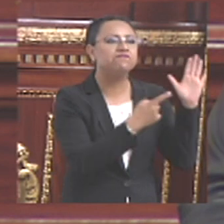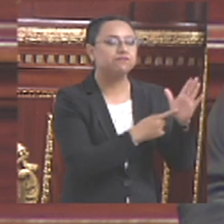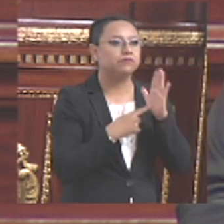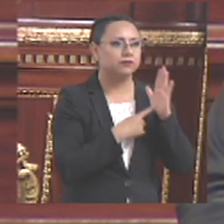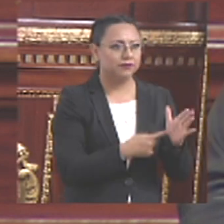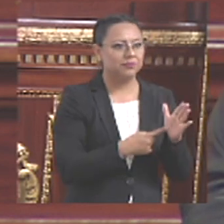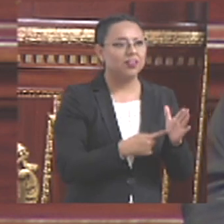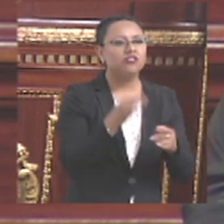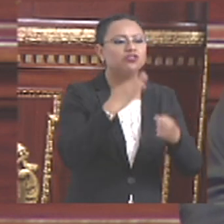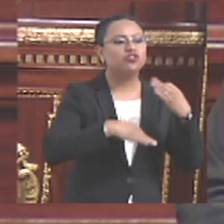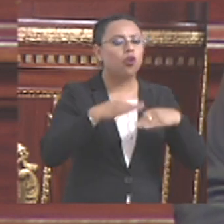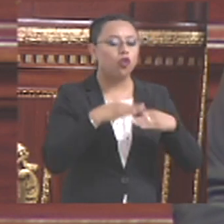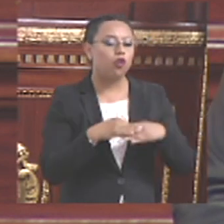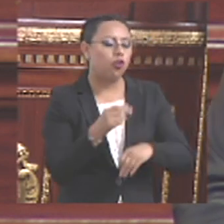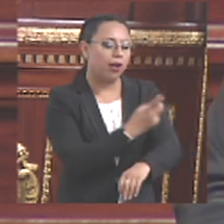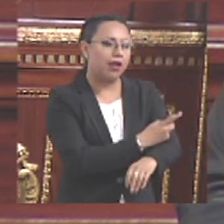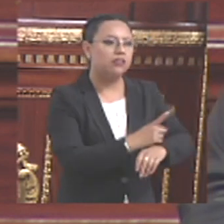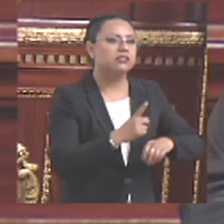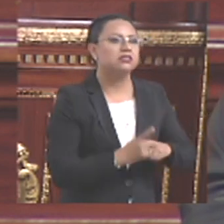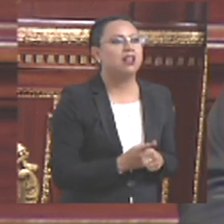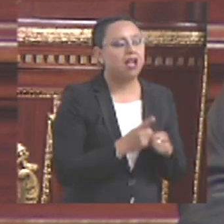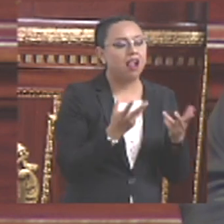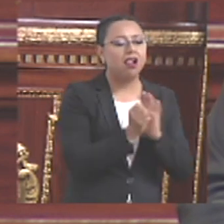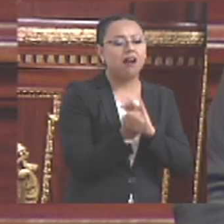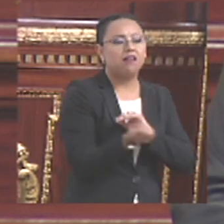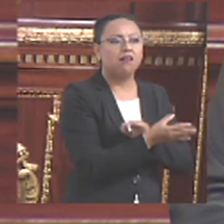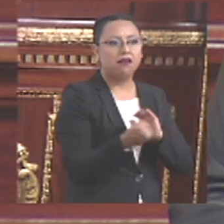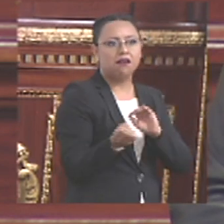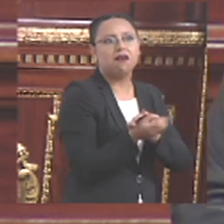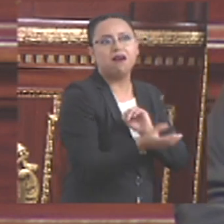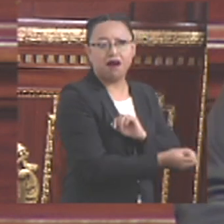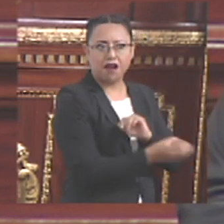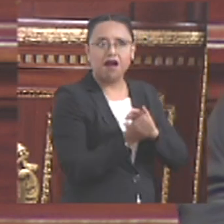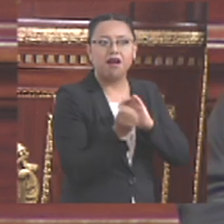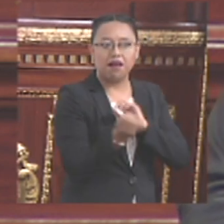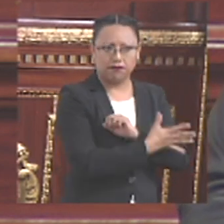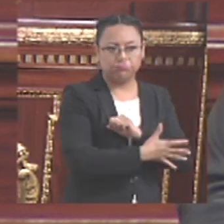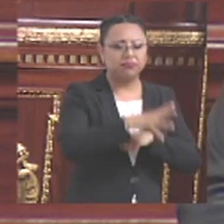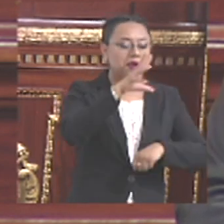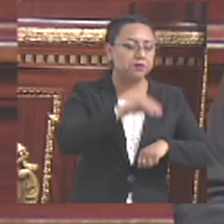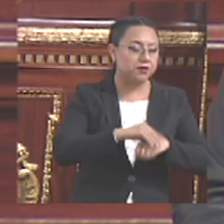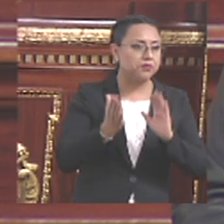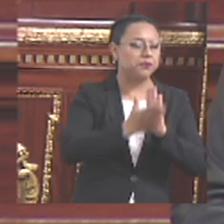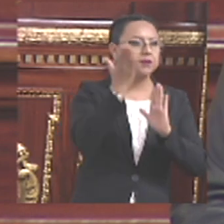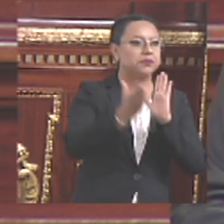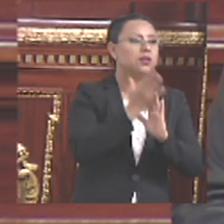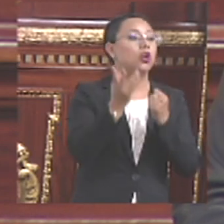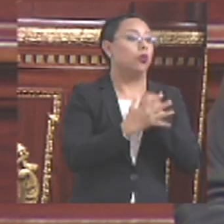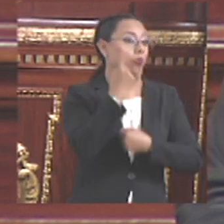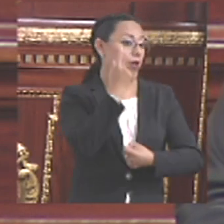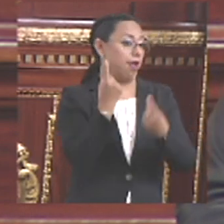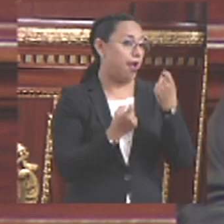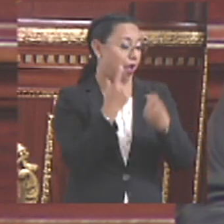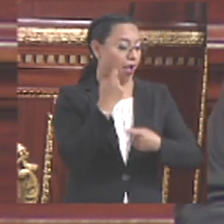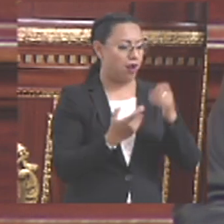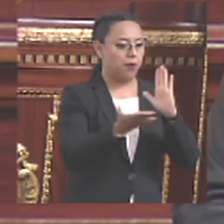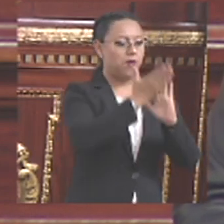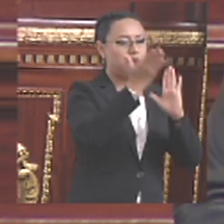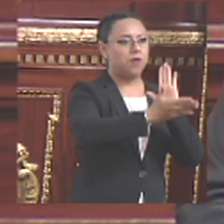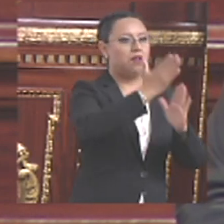delegaciones hacían en permisos de construcción, porque varias construcciones cayeron por irregularidades en